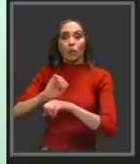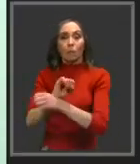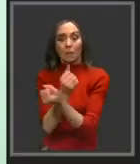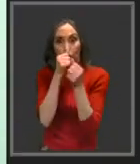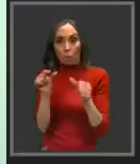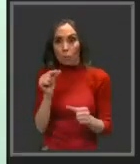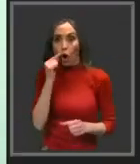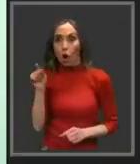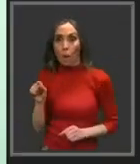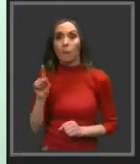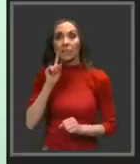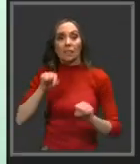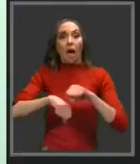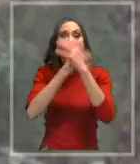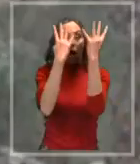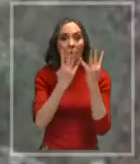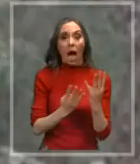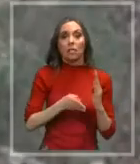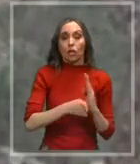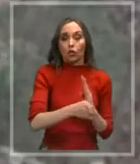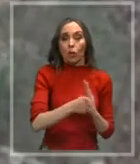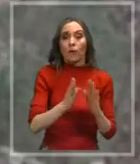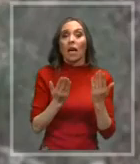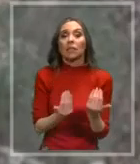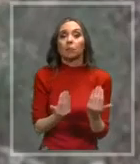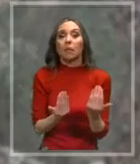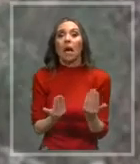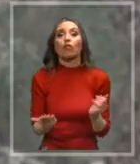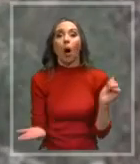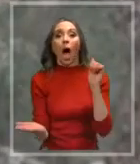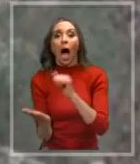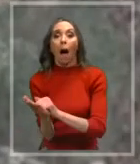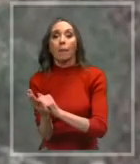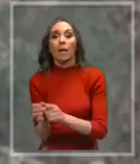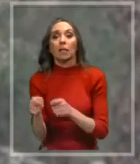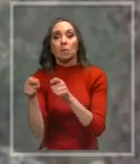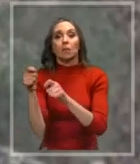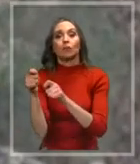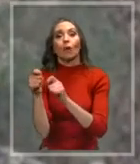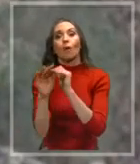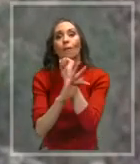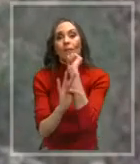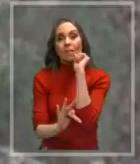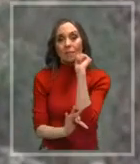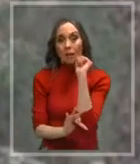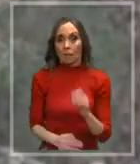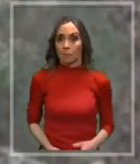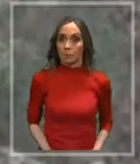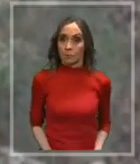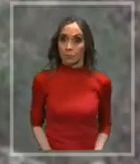detenido sigue en la cárcel a la espera que se resuelva la apelación presentada por la fiscalía.